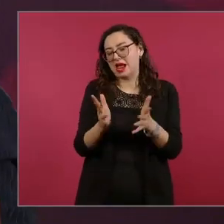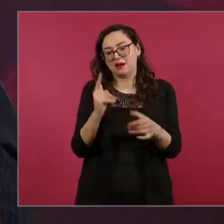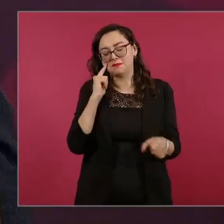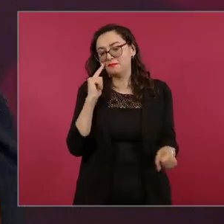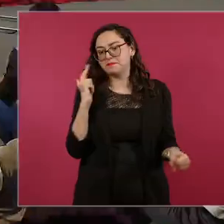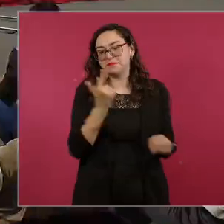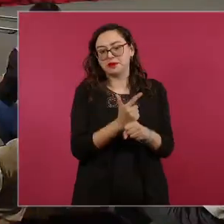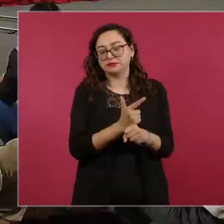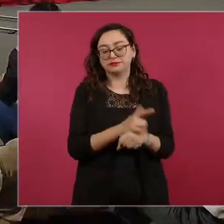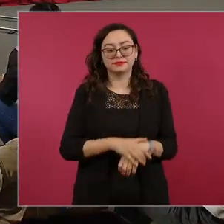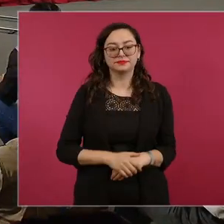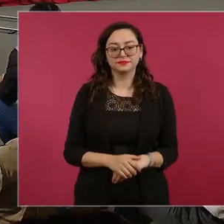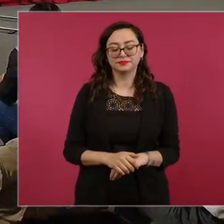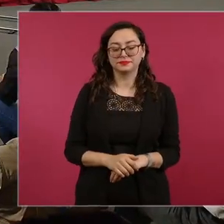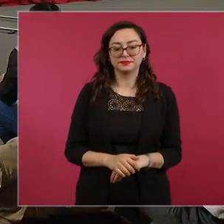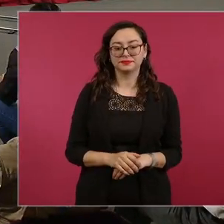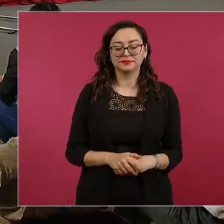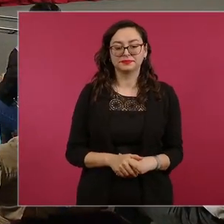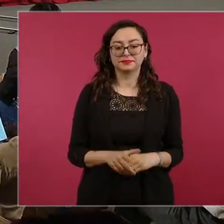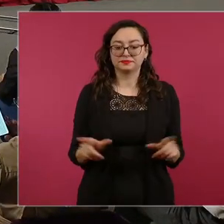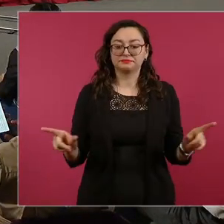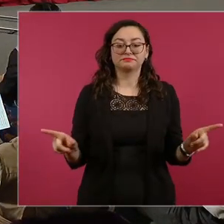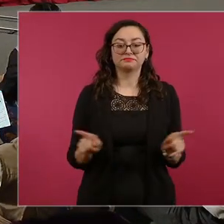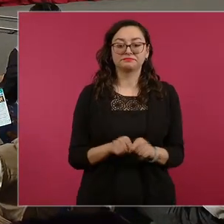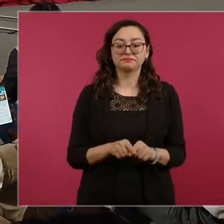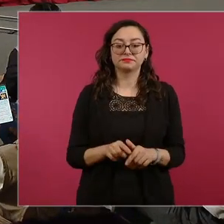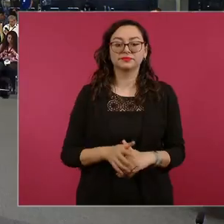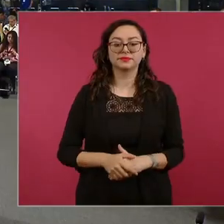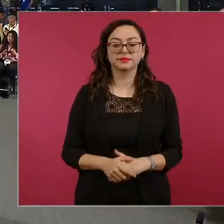Es cuanto, señor presidente. Muchas gracias.